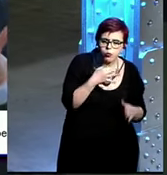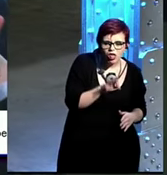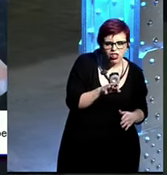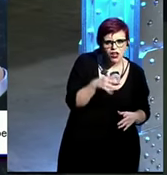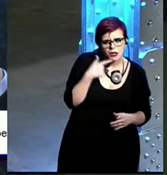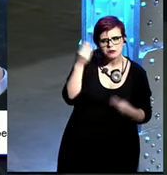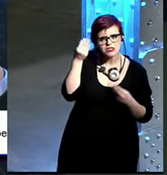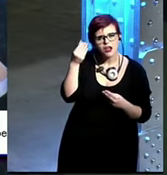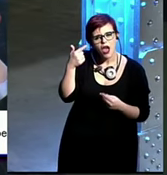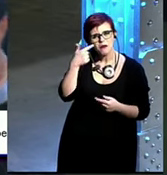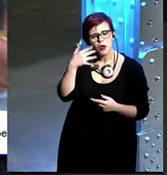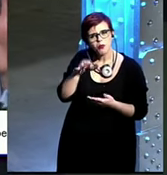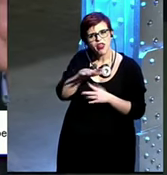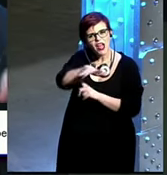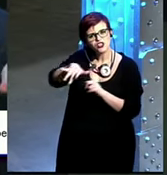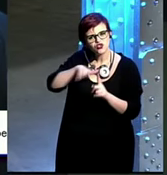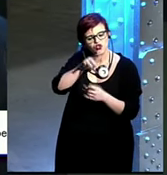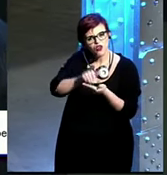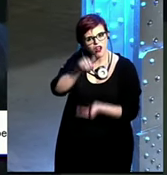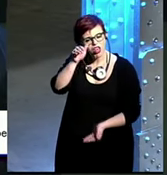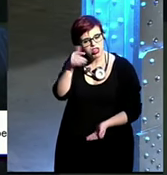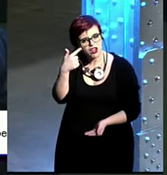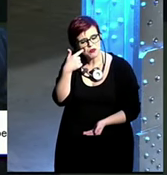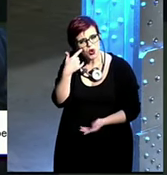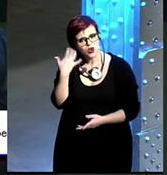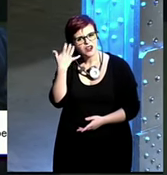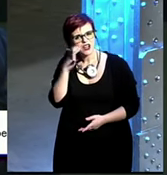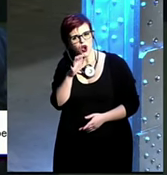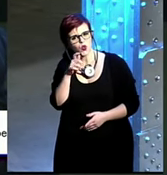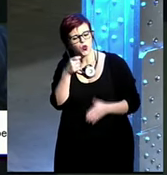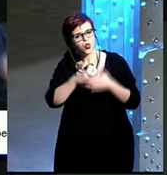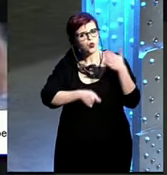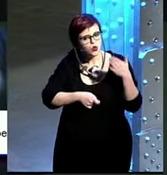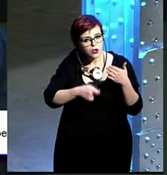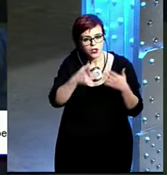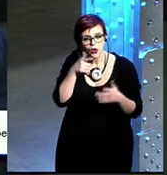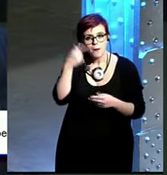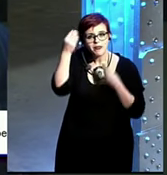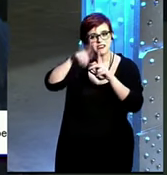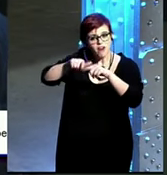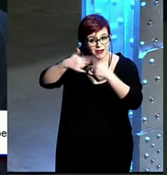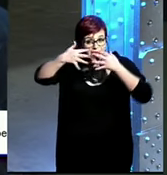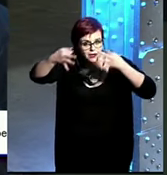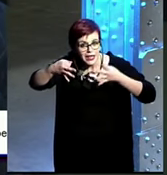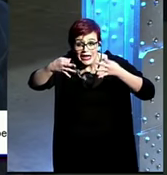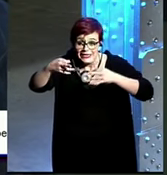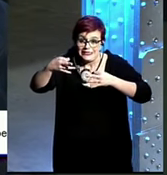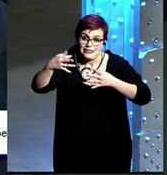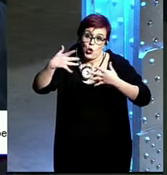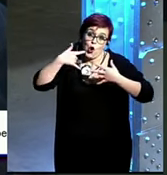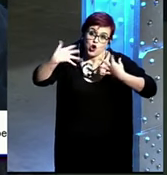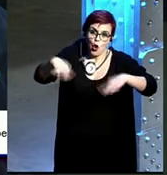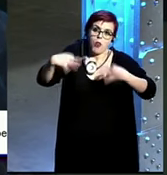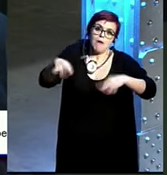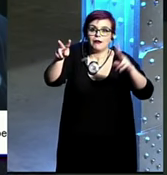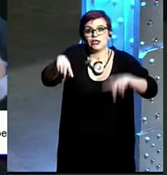estos niños crecer en este entorno? ¿Será duro para los niños el saber que su familia no es una familia convencional? Y